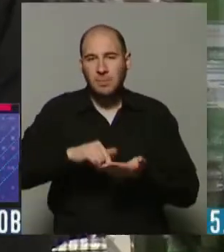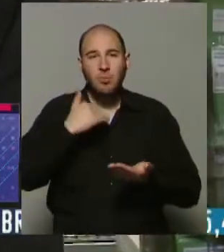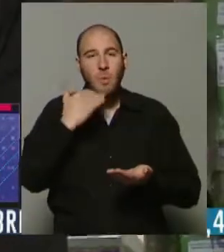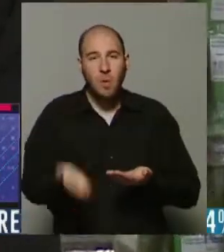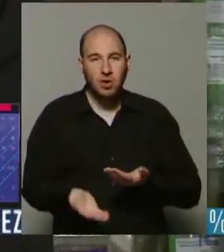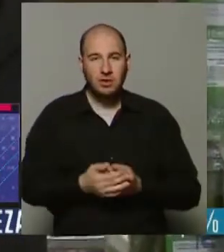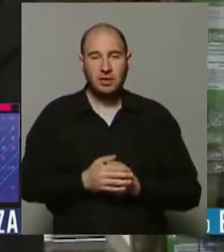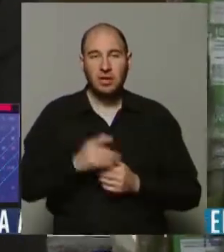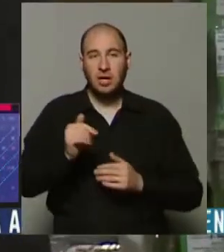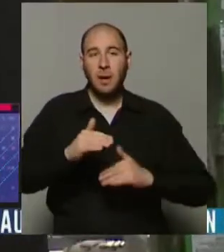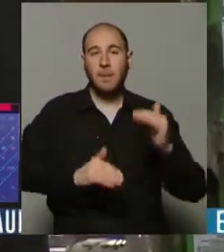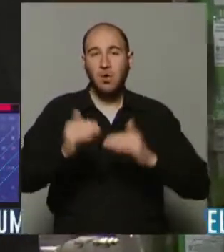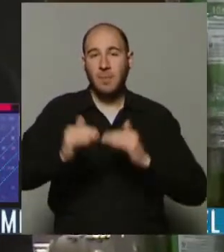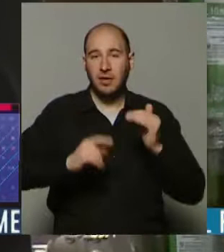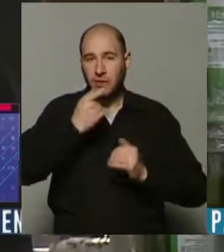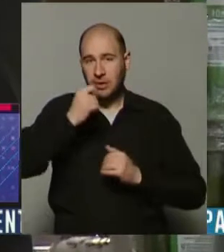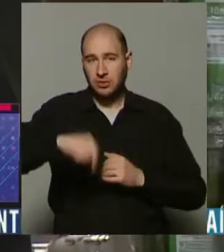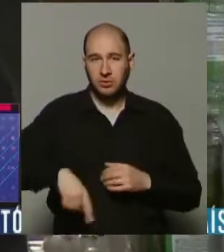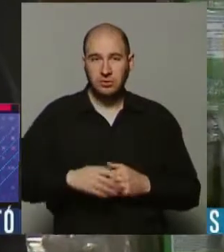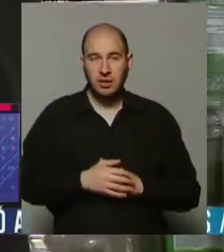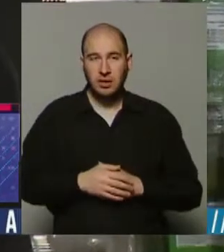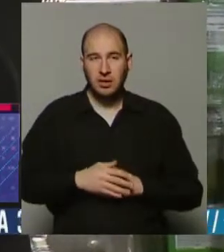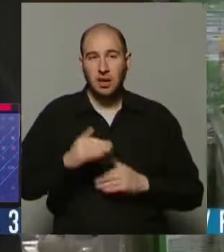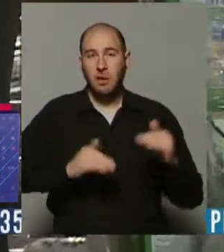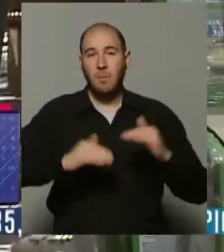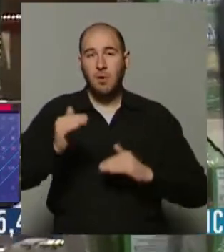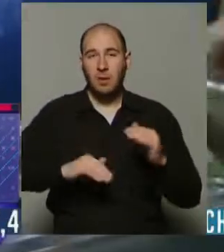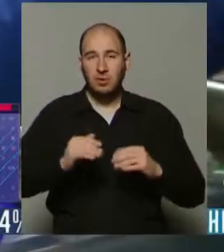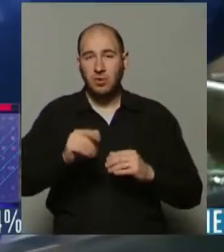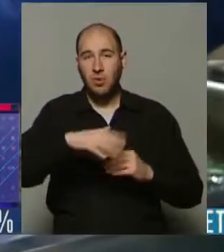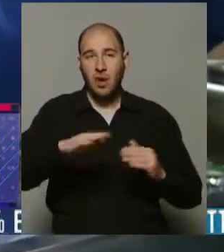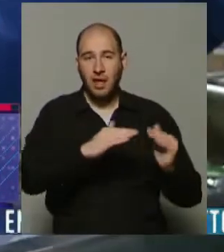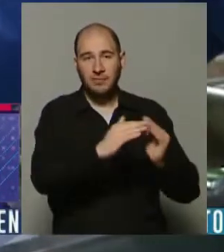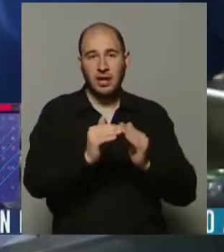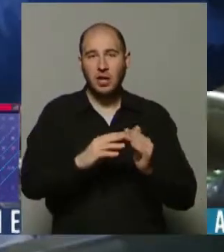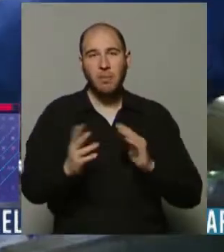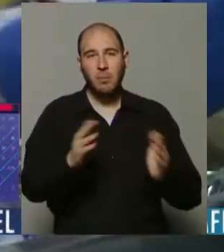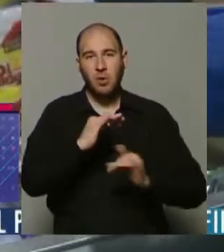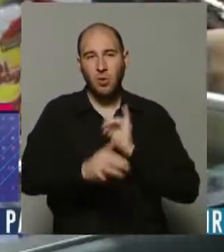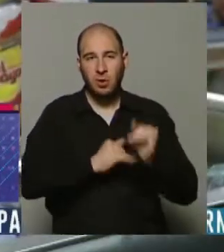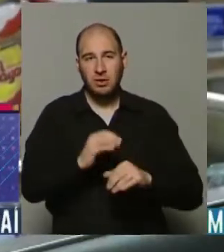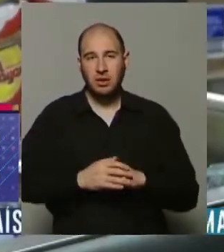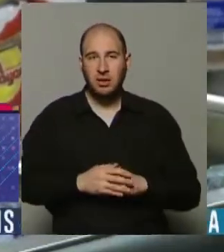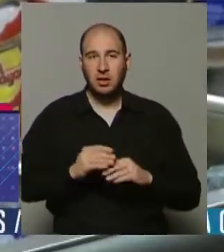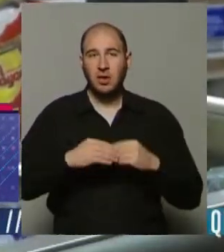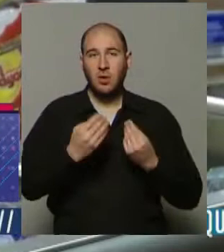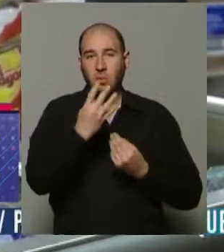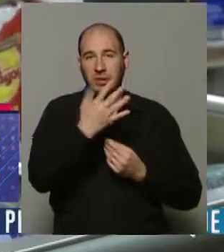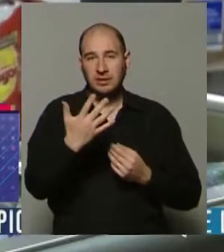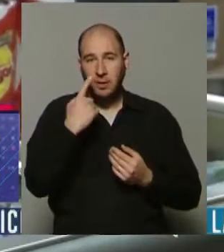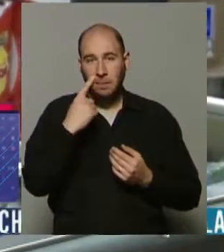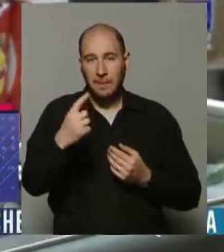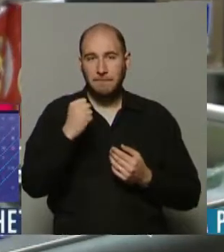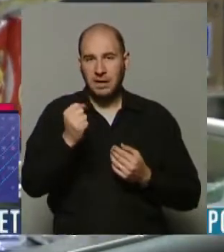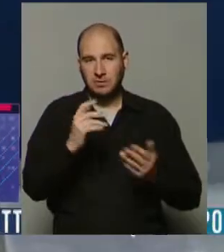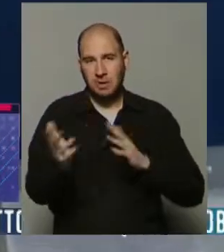y tomando en cuenta un promedio en la provincia de Mendoza, sacando de lado zonas residenciales, uno estaría hablando de una canasta de 45.000